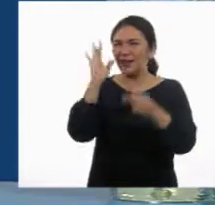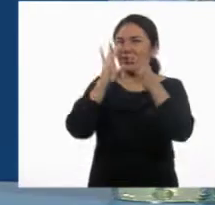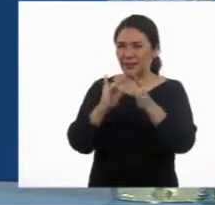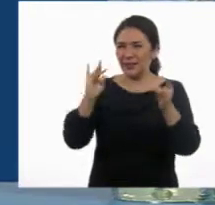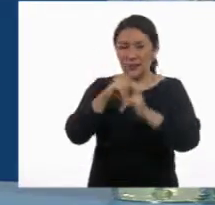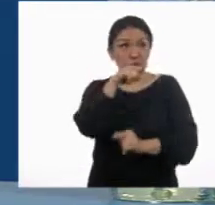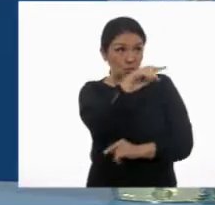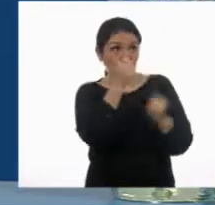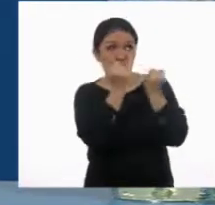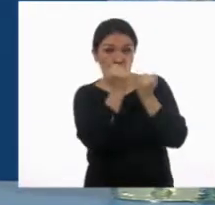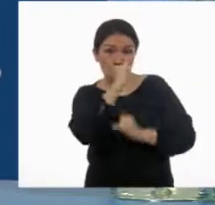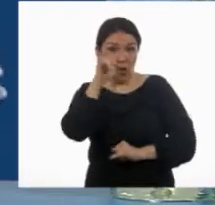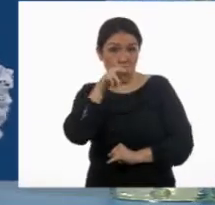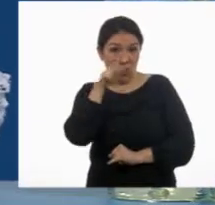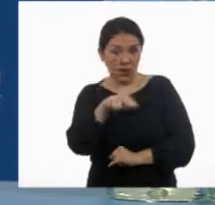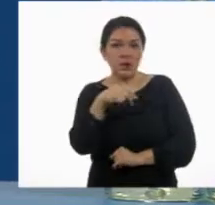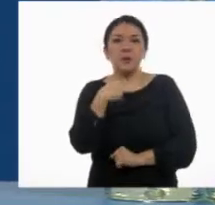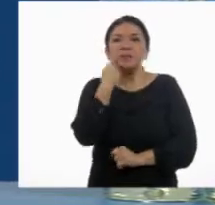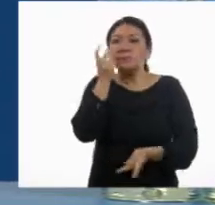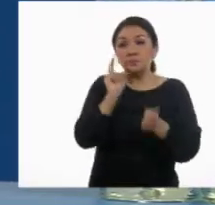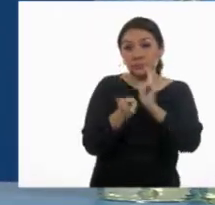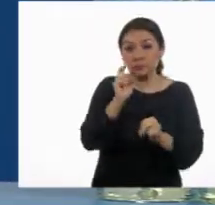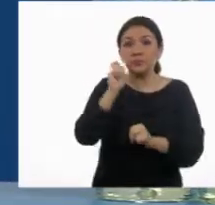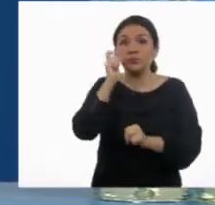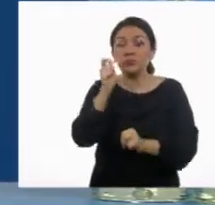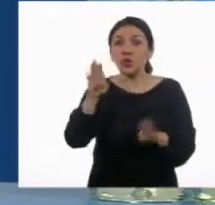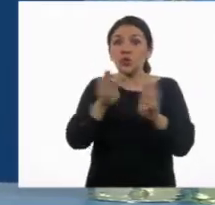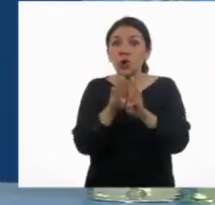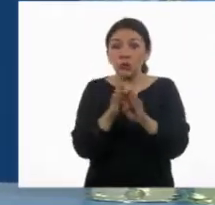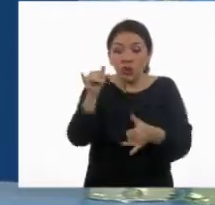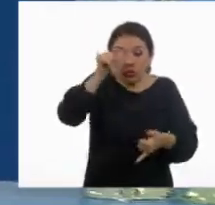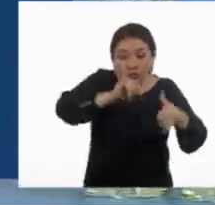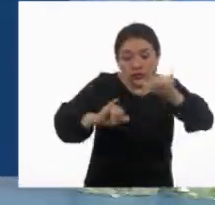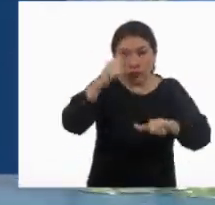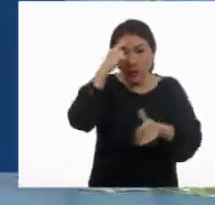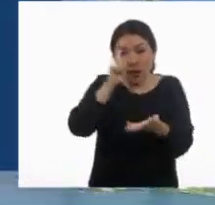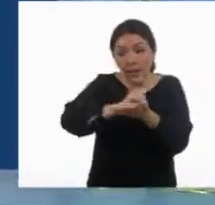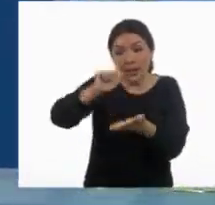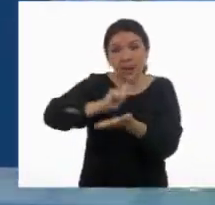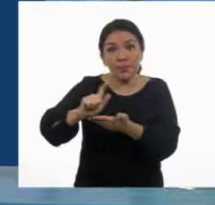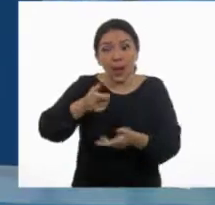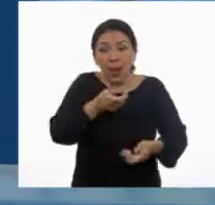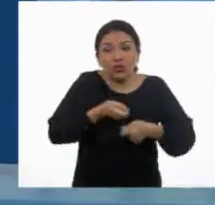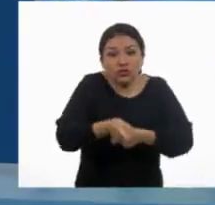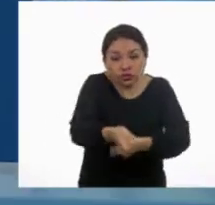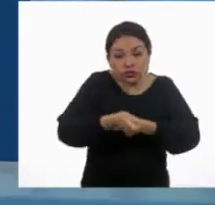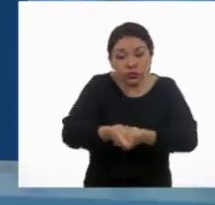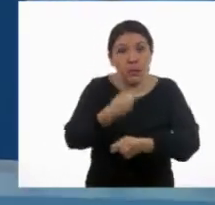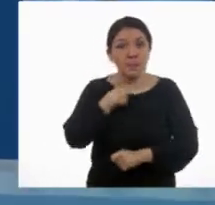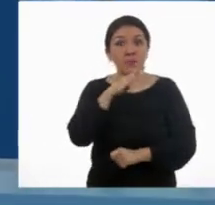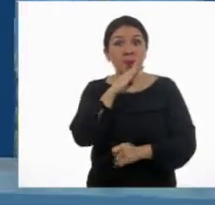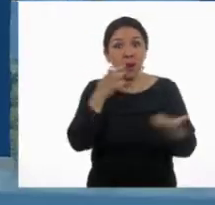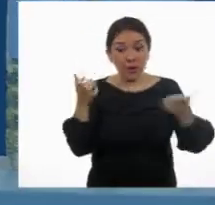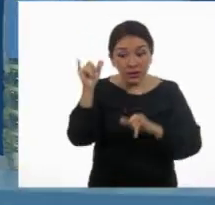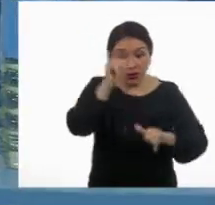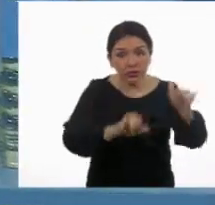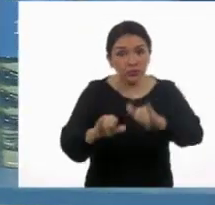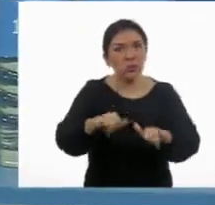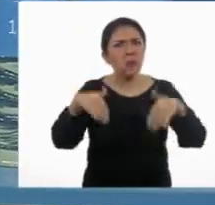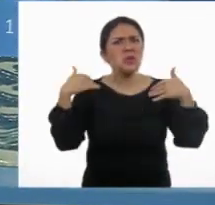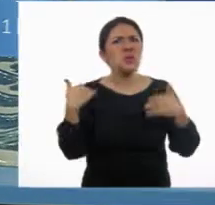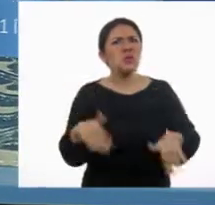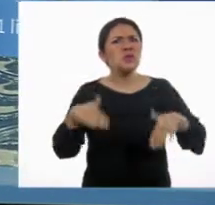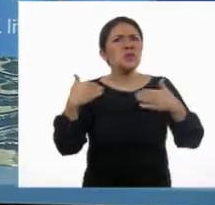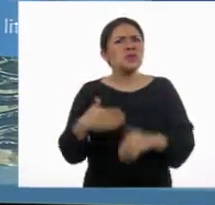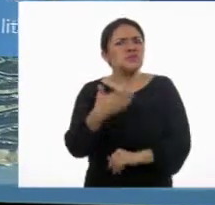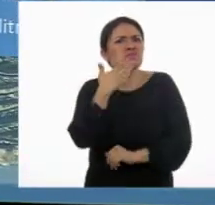y a ti también, Juan Carlos, que la mezcla para limpiar los pisos que hace mi mamá es todo un